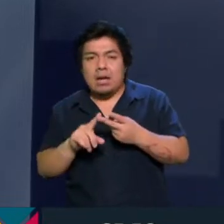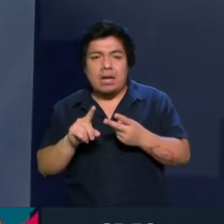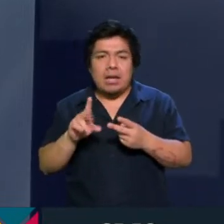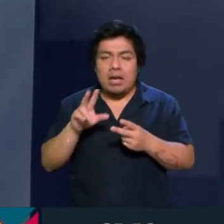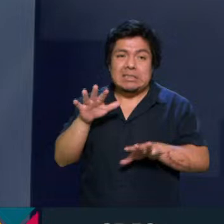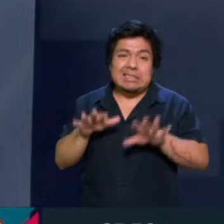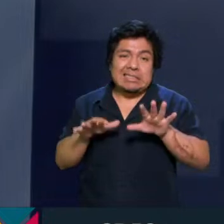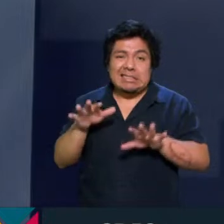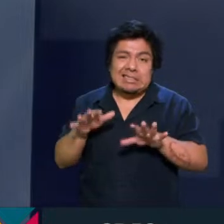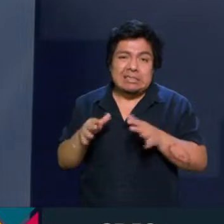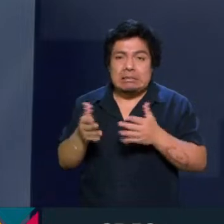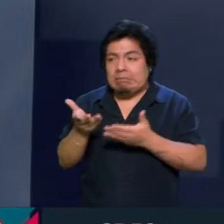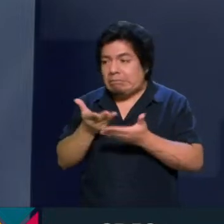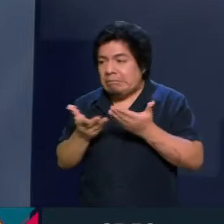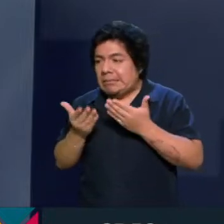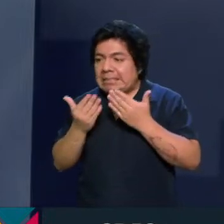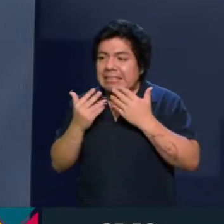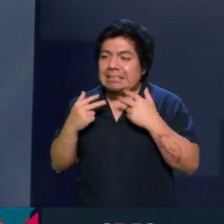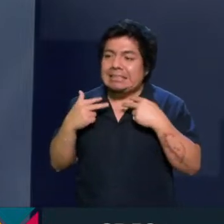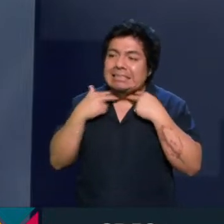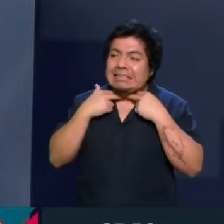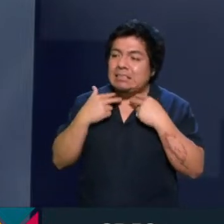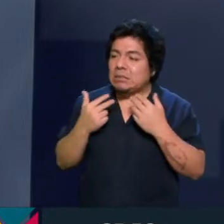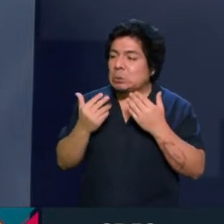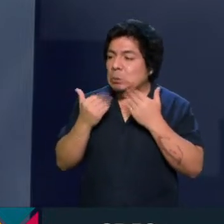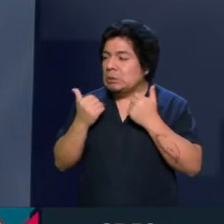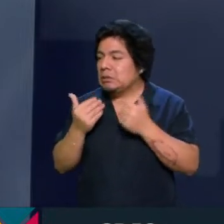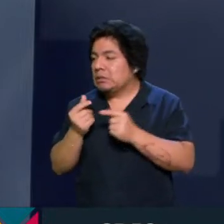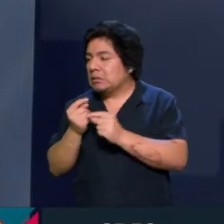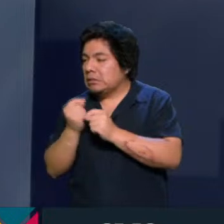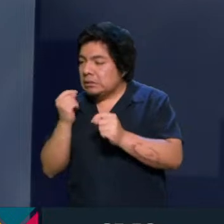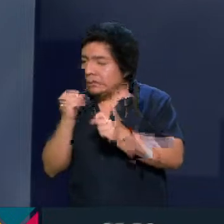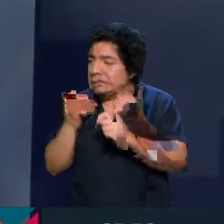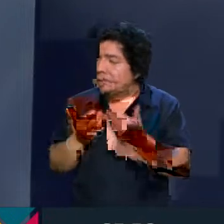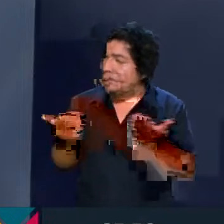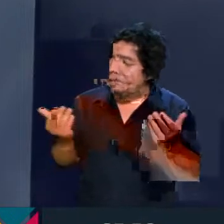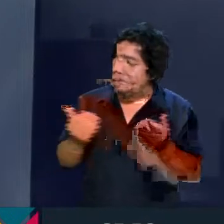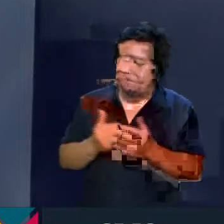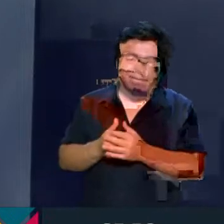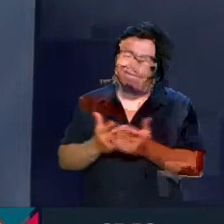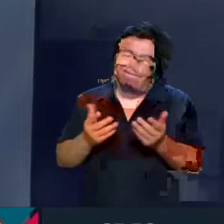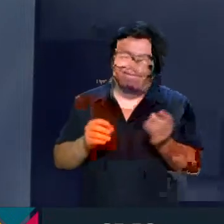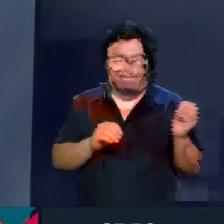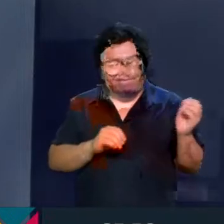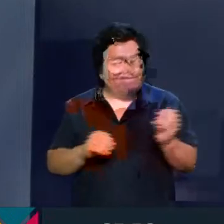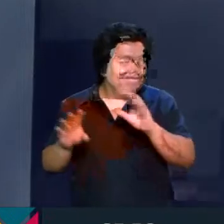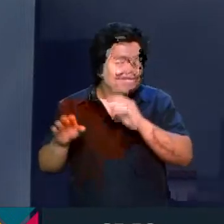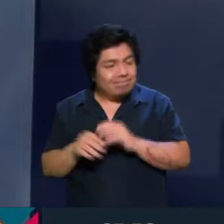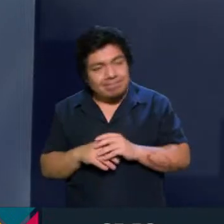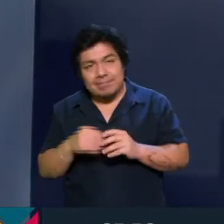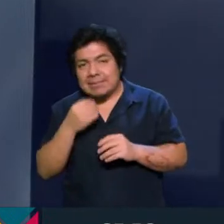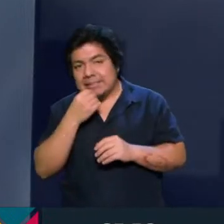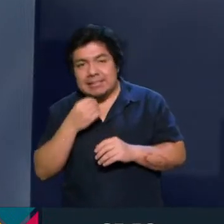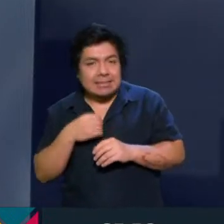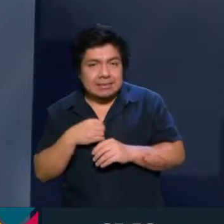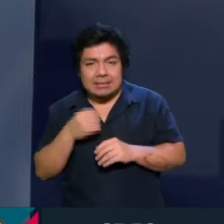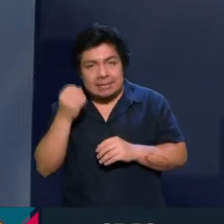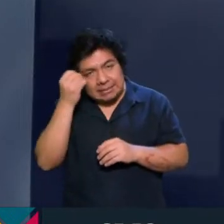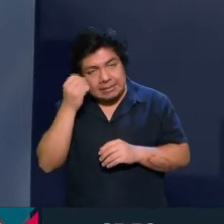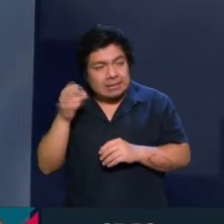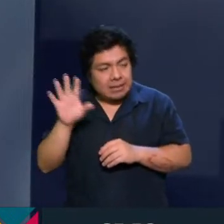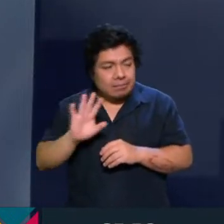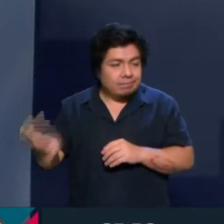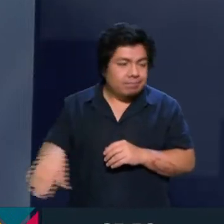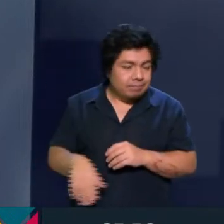Pachuca, pero que muchas veces por las faltas de transporte son abandonadas y se quedan en el olvido y tal vez a lo